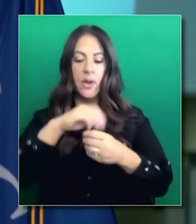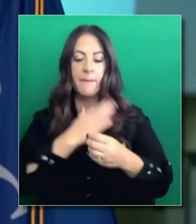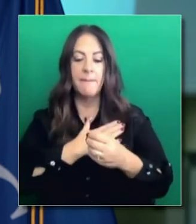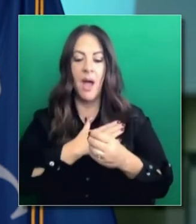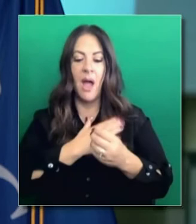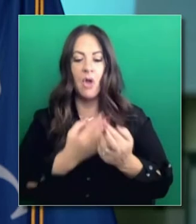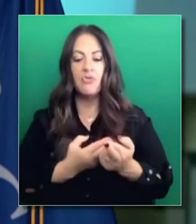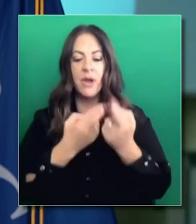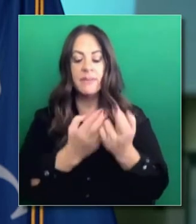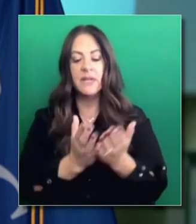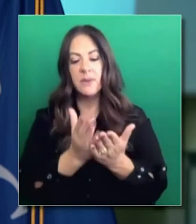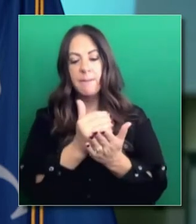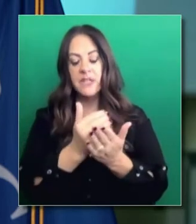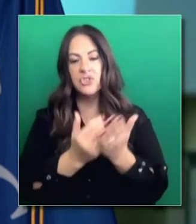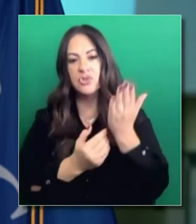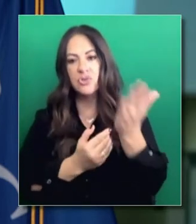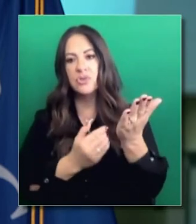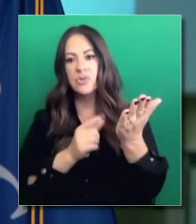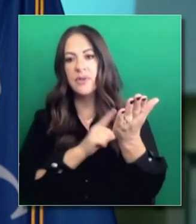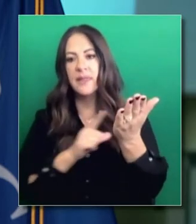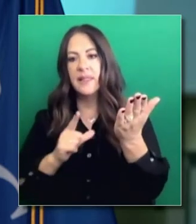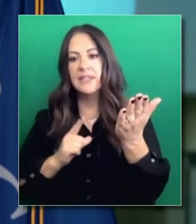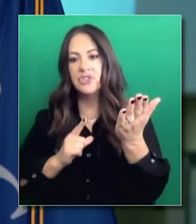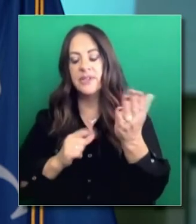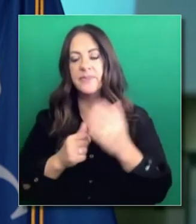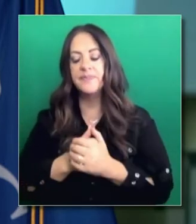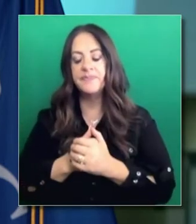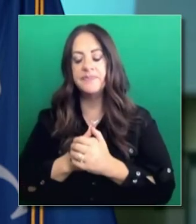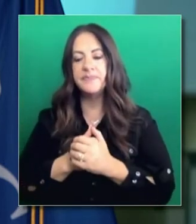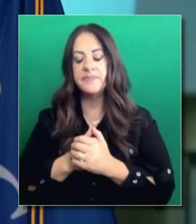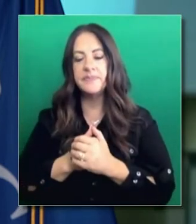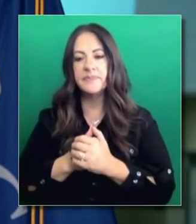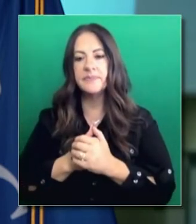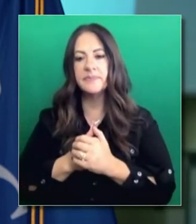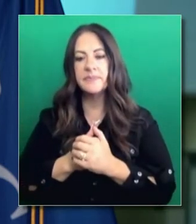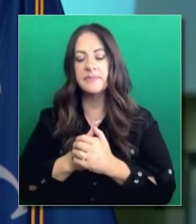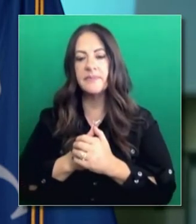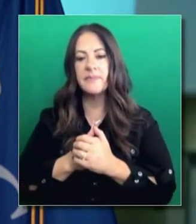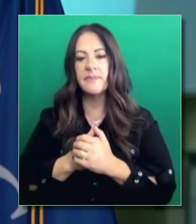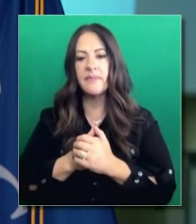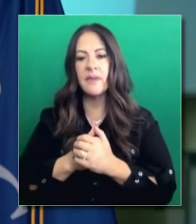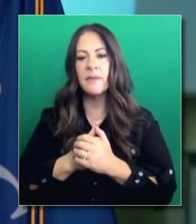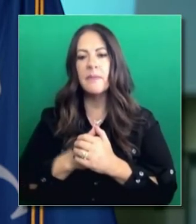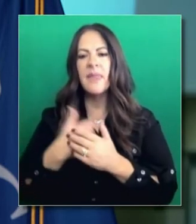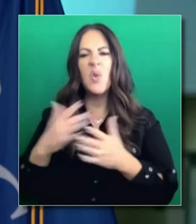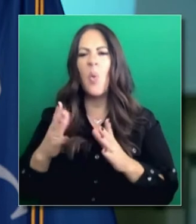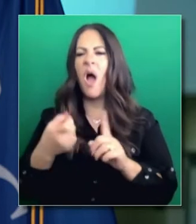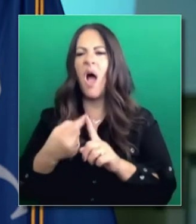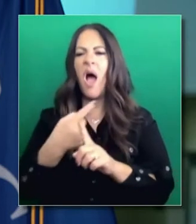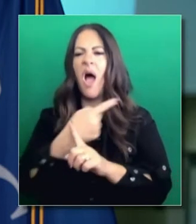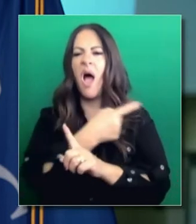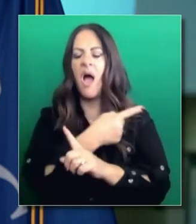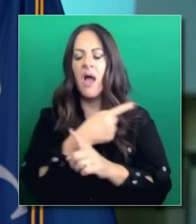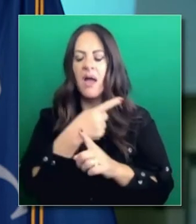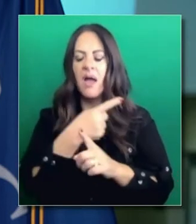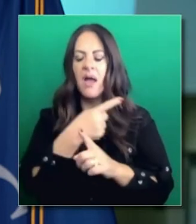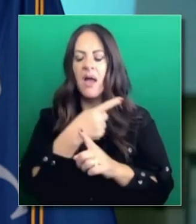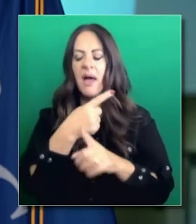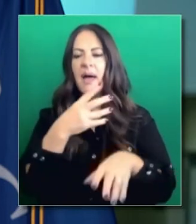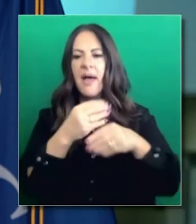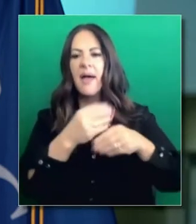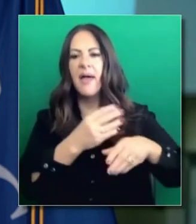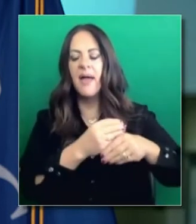en la legislatura. Linda, tal vez pueda desglosar eso un poquito más sin adentrarse demasiado en los